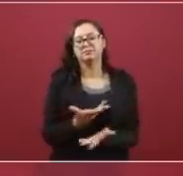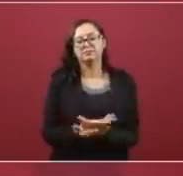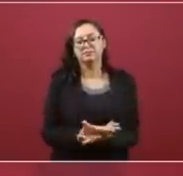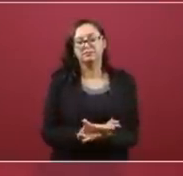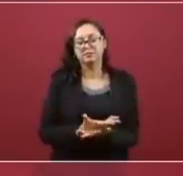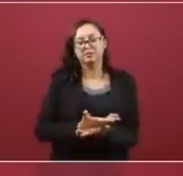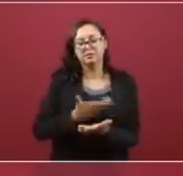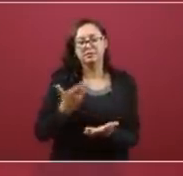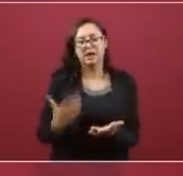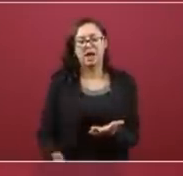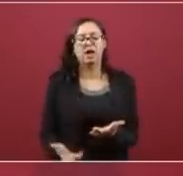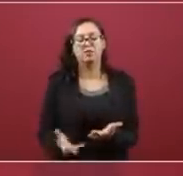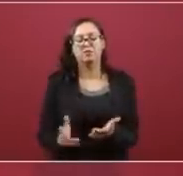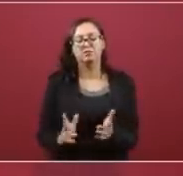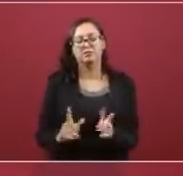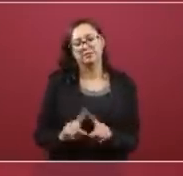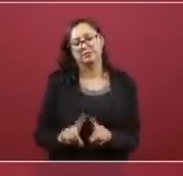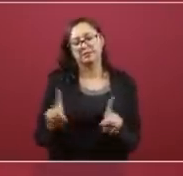quitaron